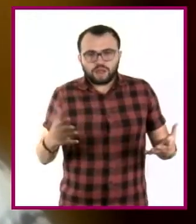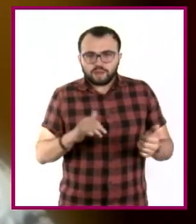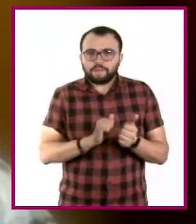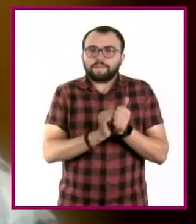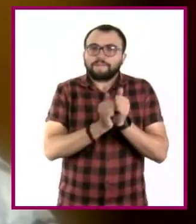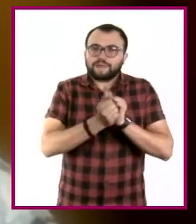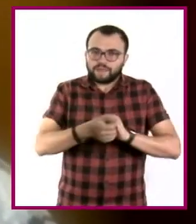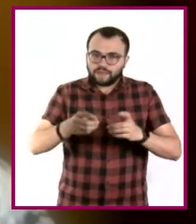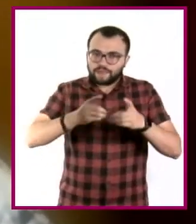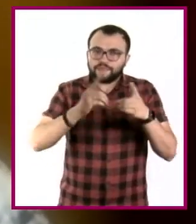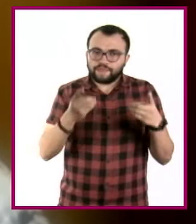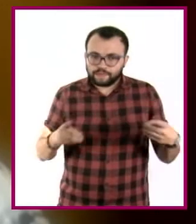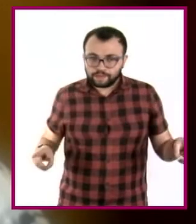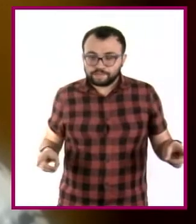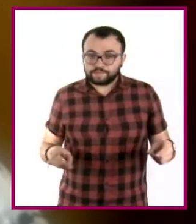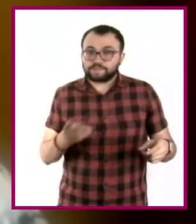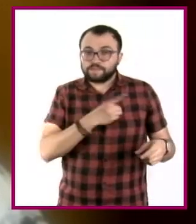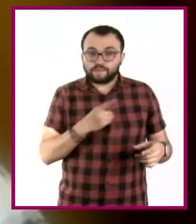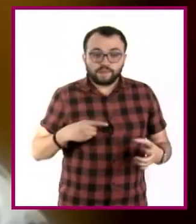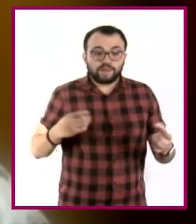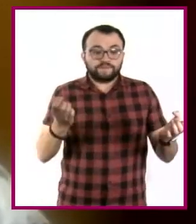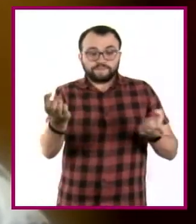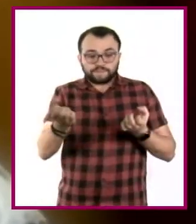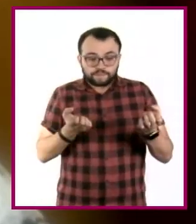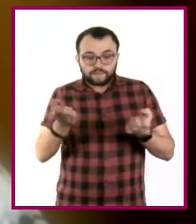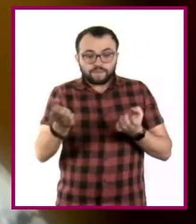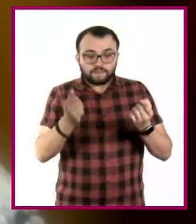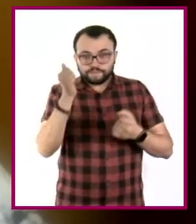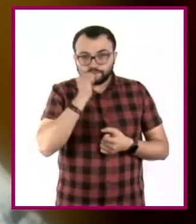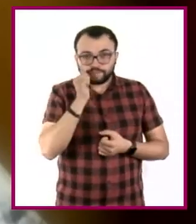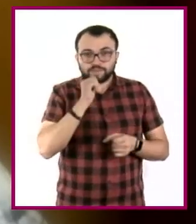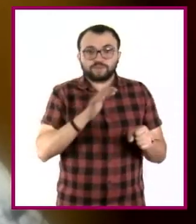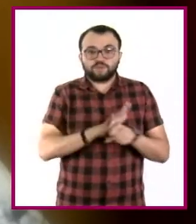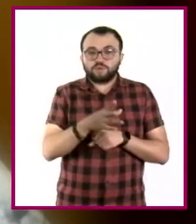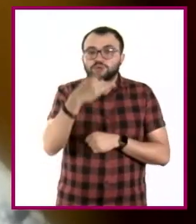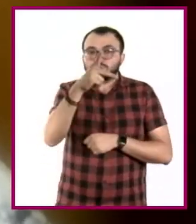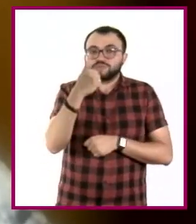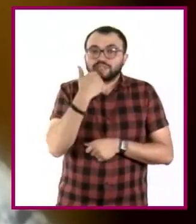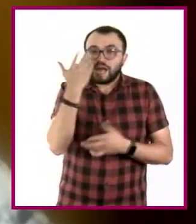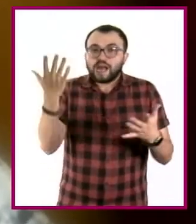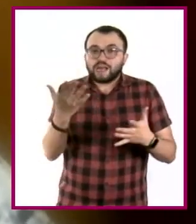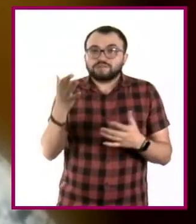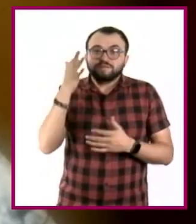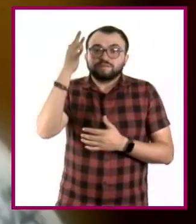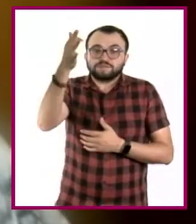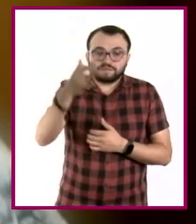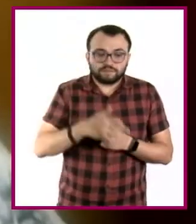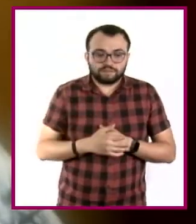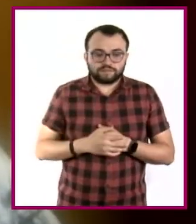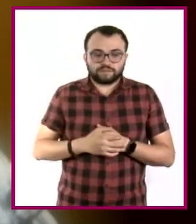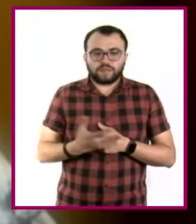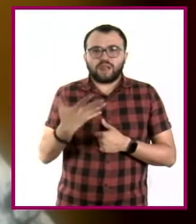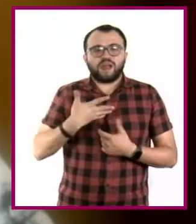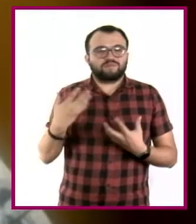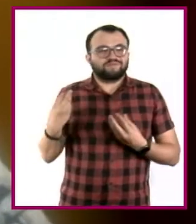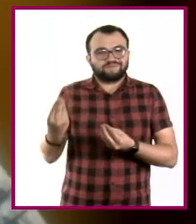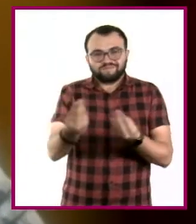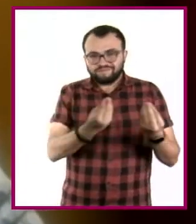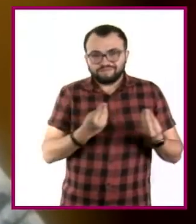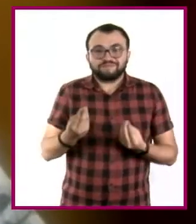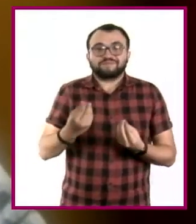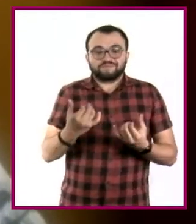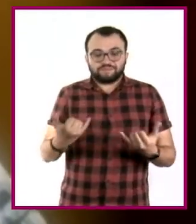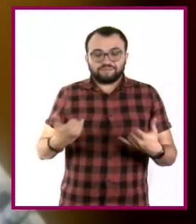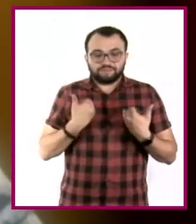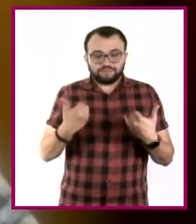desarrollando. Que estén en ejercicio pleno de su vocación, que hay muchos jóvenes que